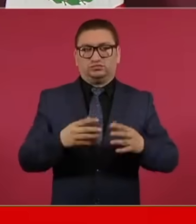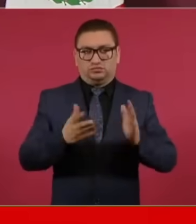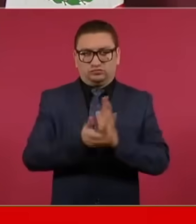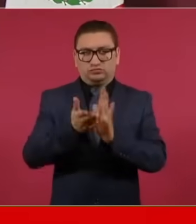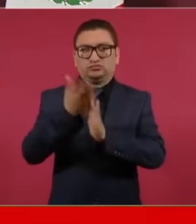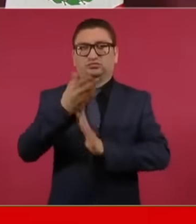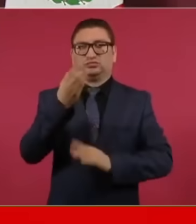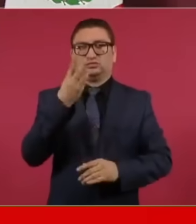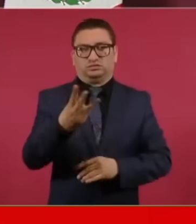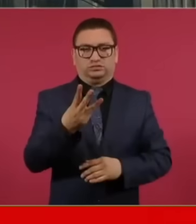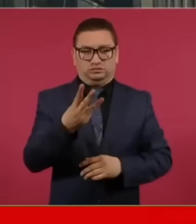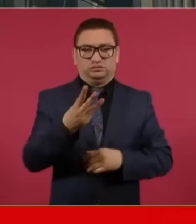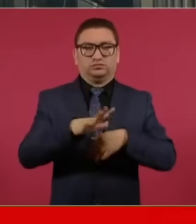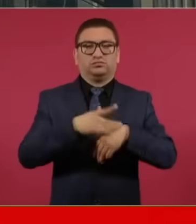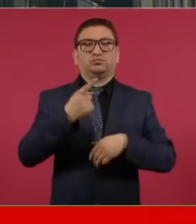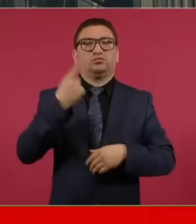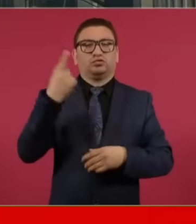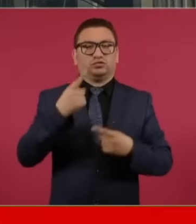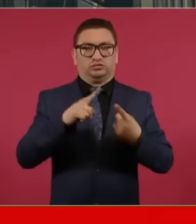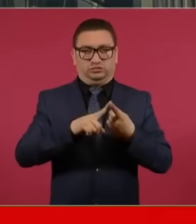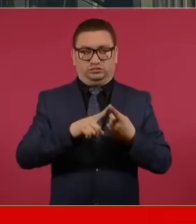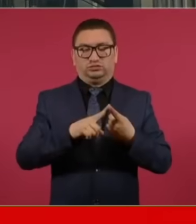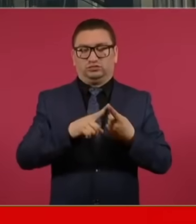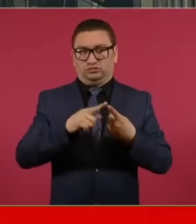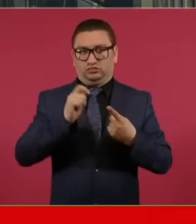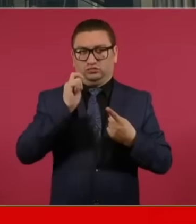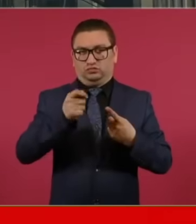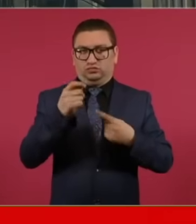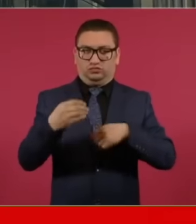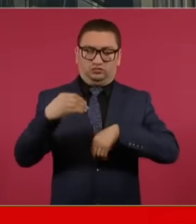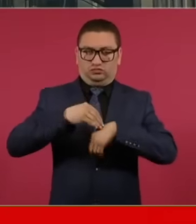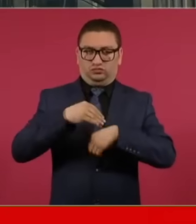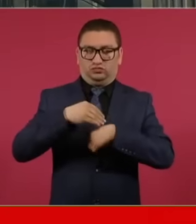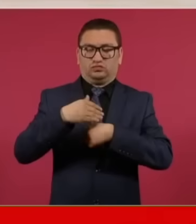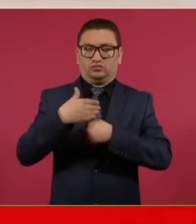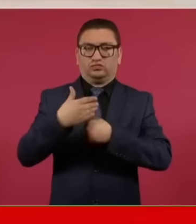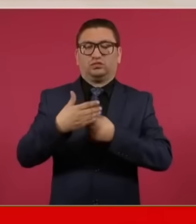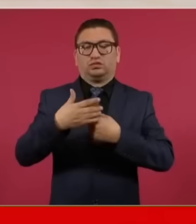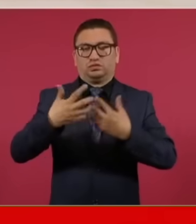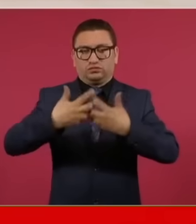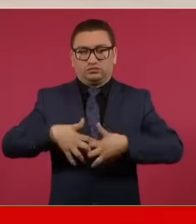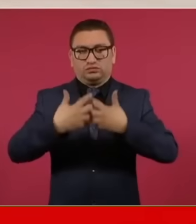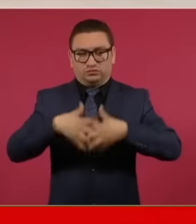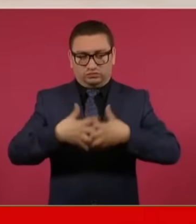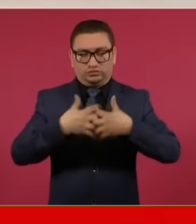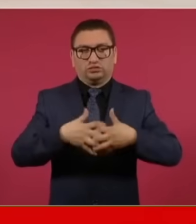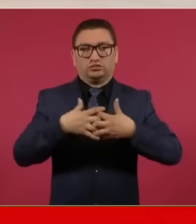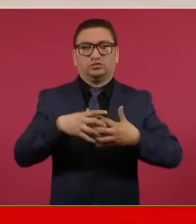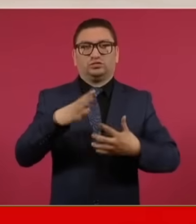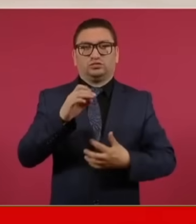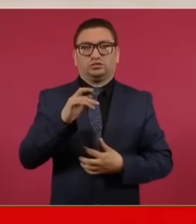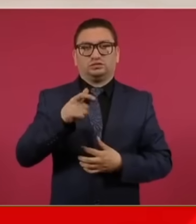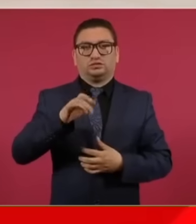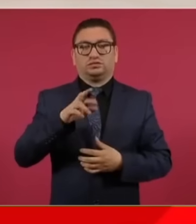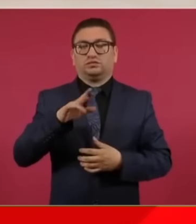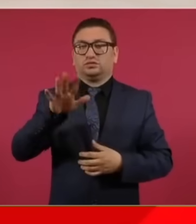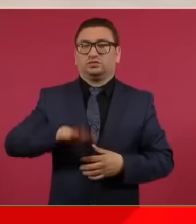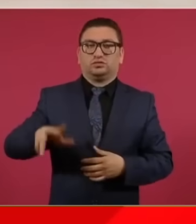porque estamos haciendo una adicional, una planta coquizadora en